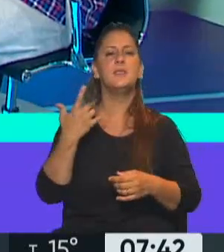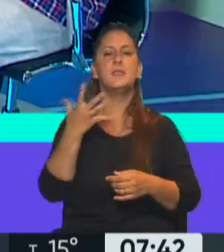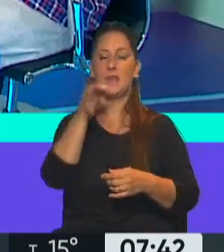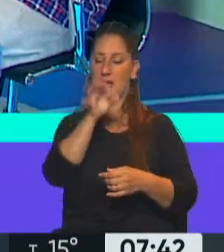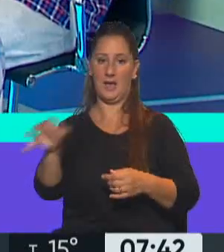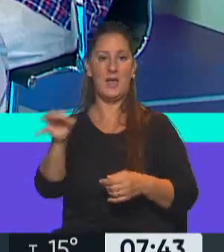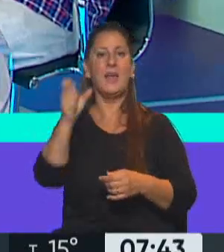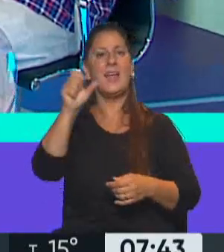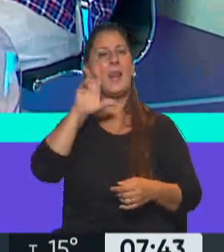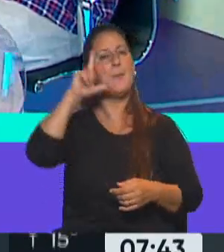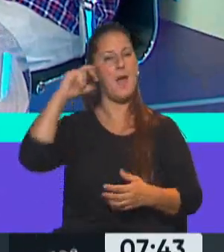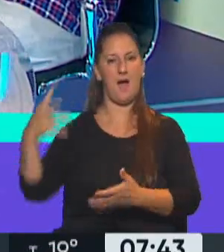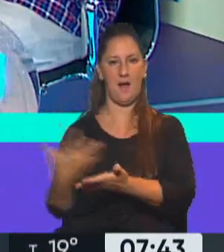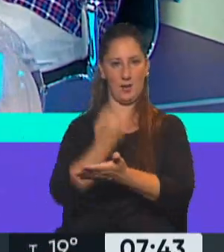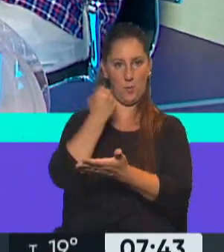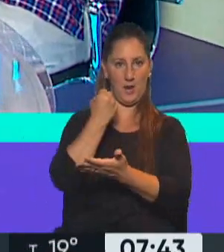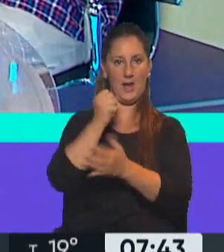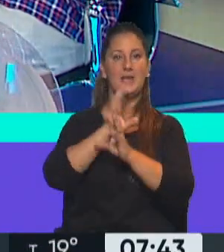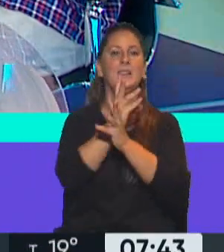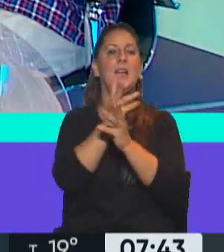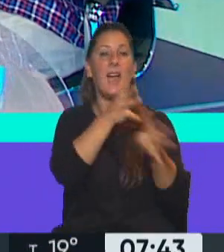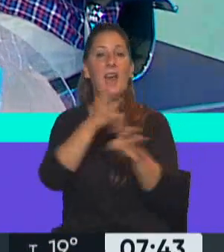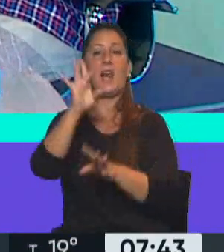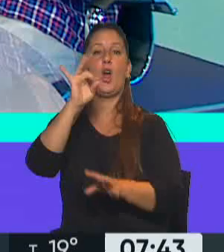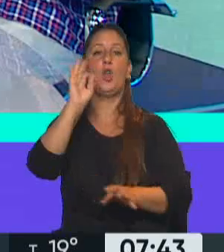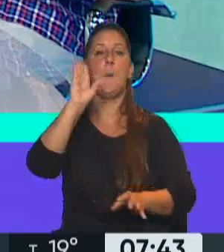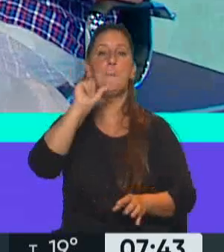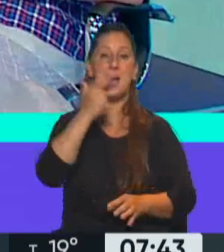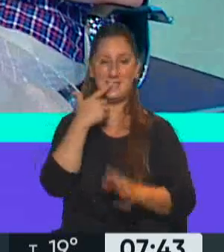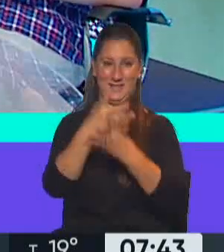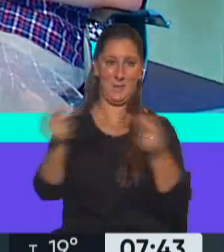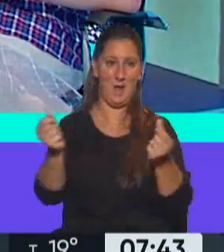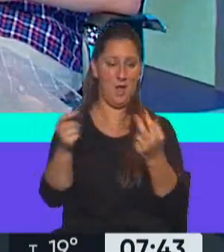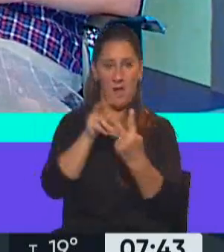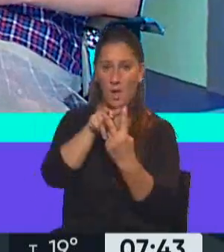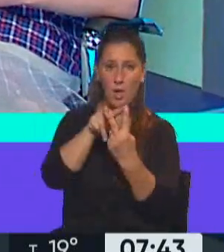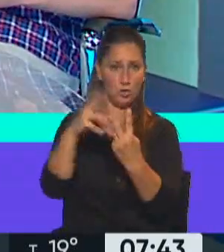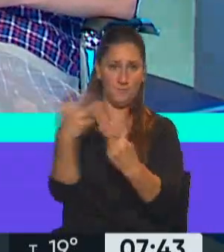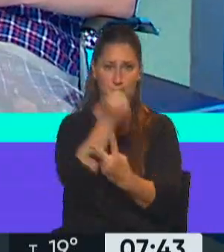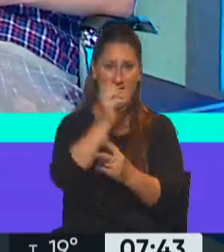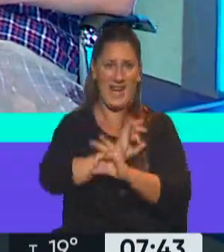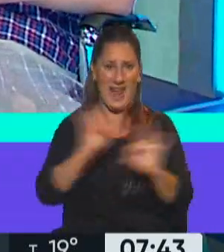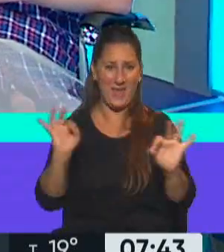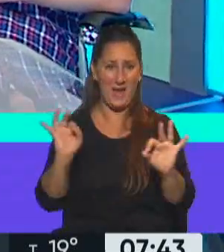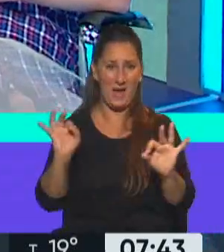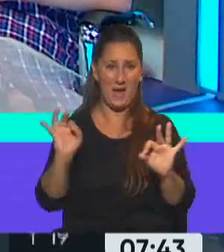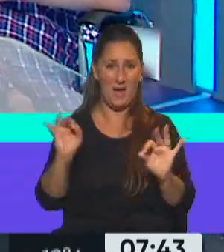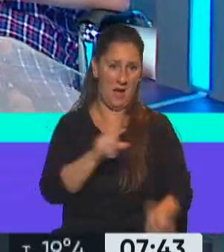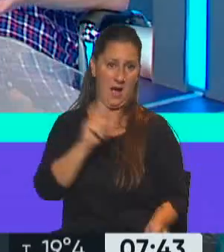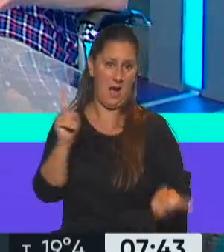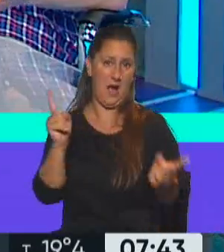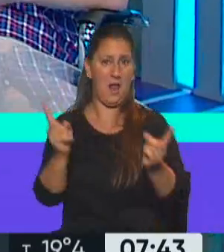de Crimea y terminar con la guerra en el Donbass. Obviamente no logró ninguna de las dos, y algo que me parece importante... Bueno, justamente todo lo contrario,